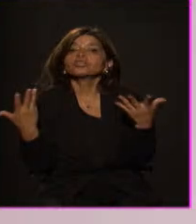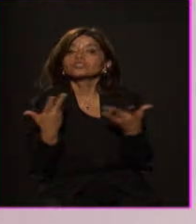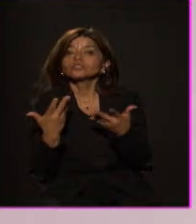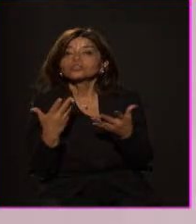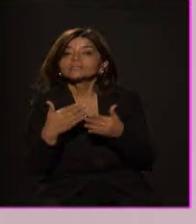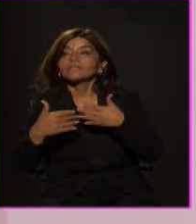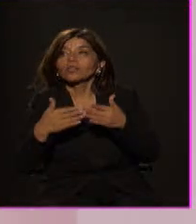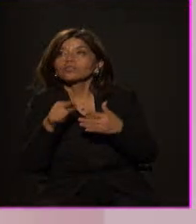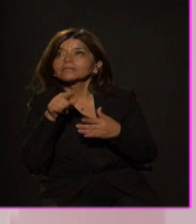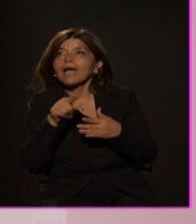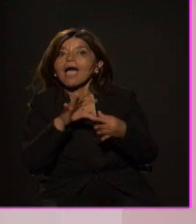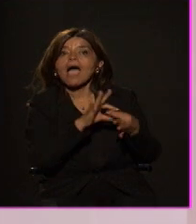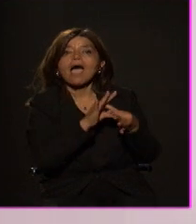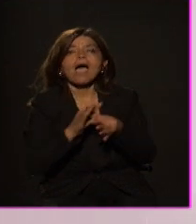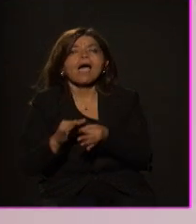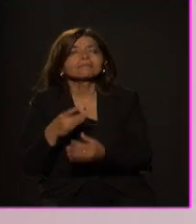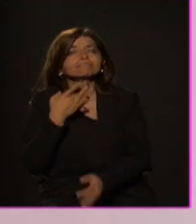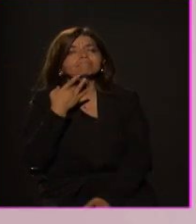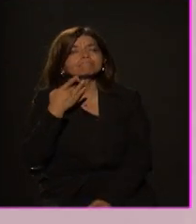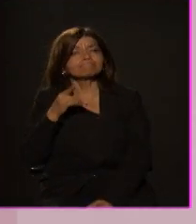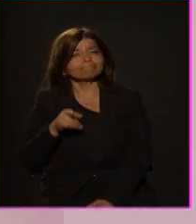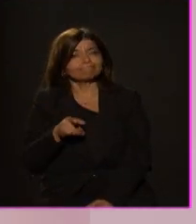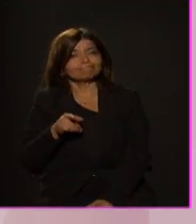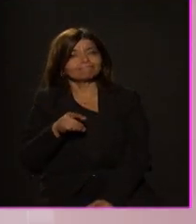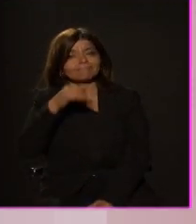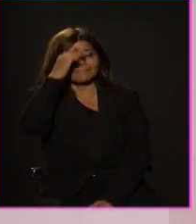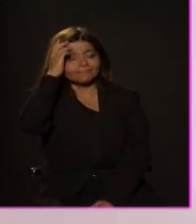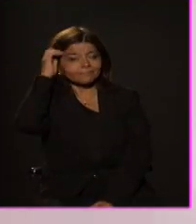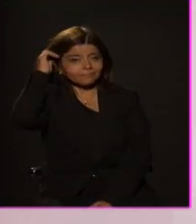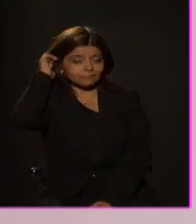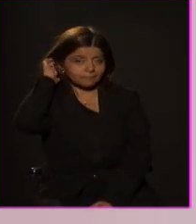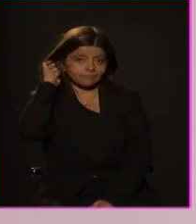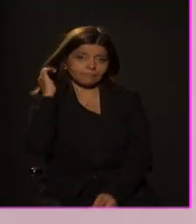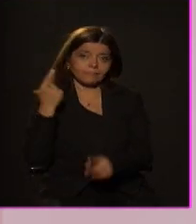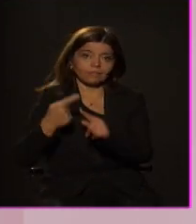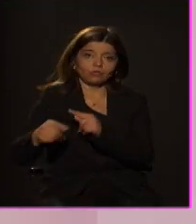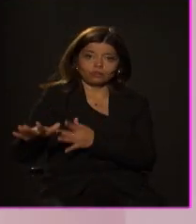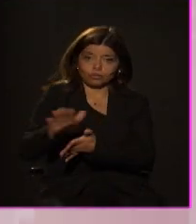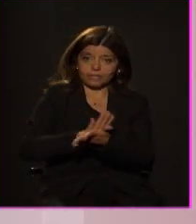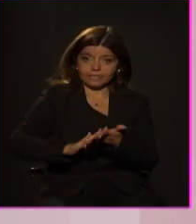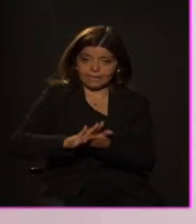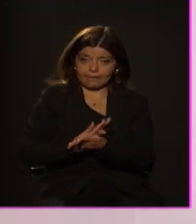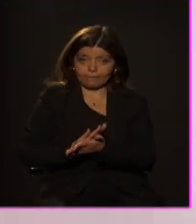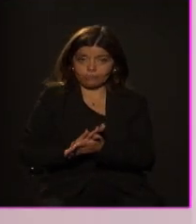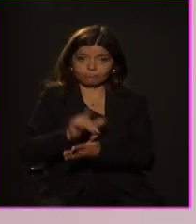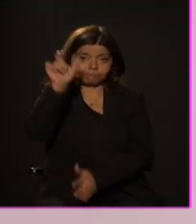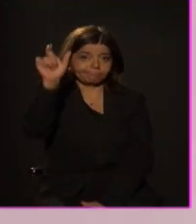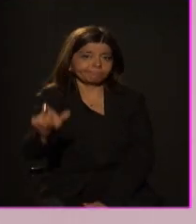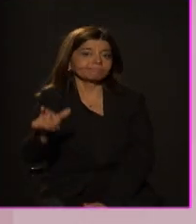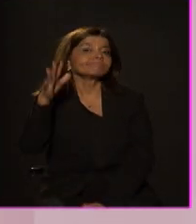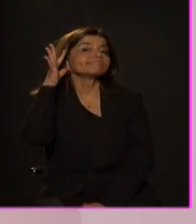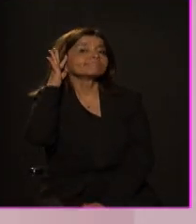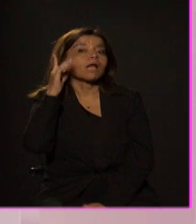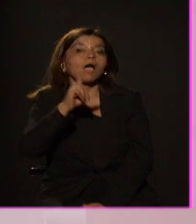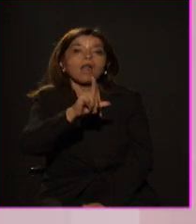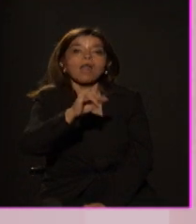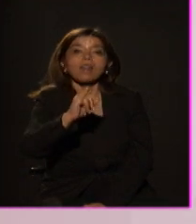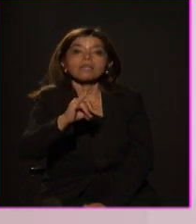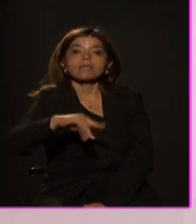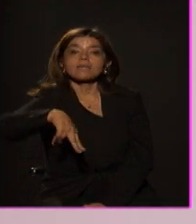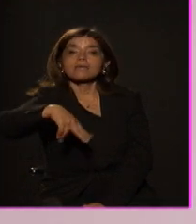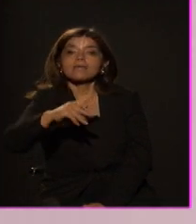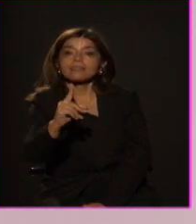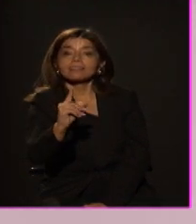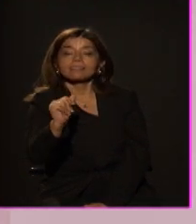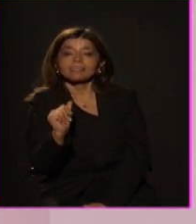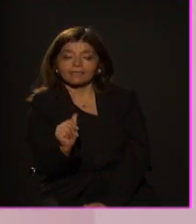esta señal. Otro ejemplo que es menos conocido, tal vez, es el de Linda Moravito. Ella trabajaba en el equipo de navegación